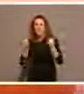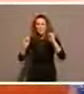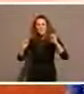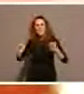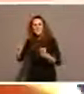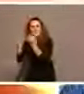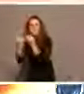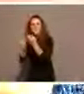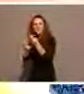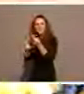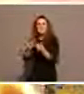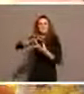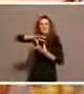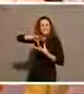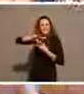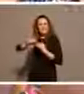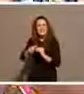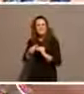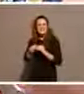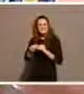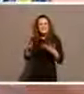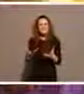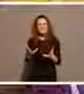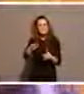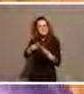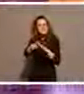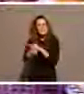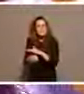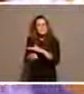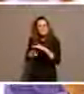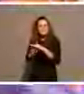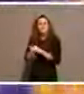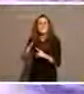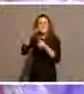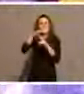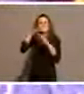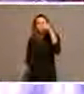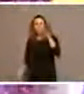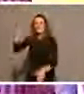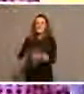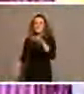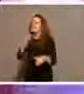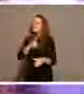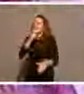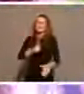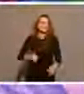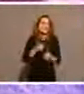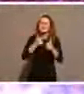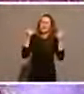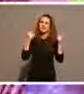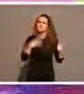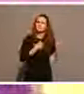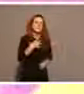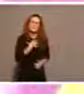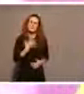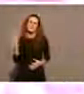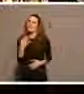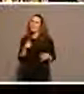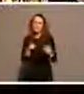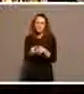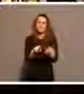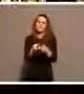y de ajustar, de provocar desigualdad. No aguanto más sin